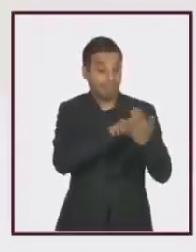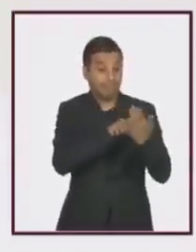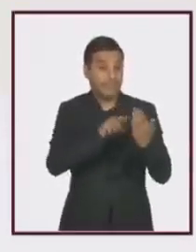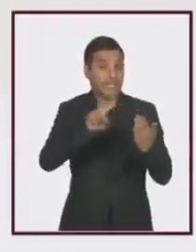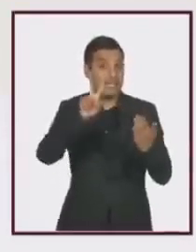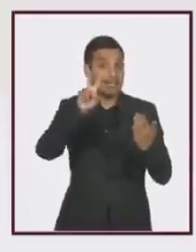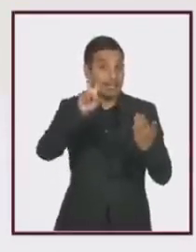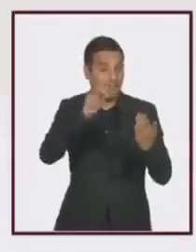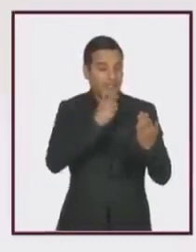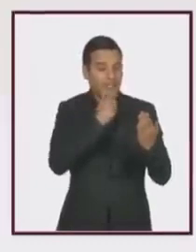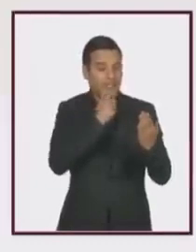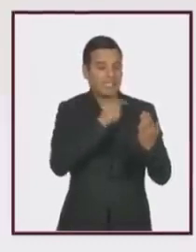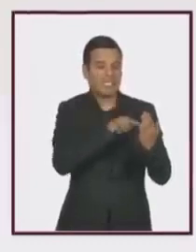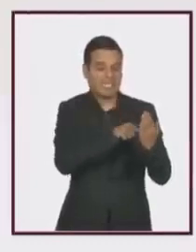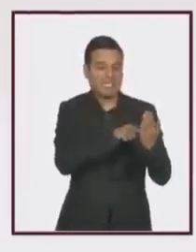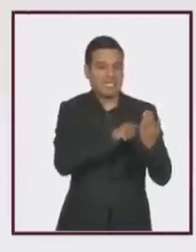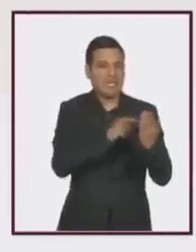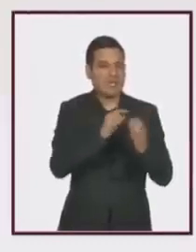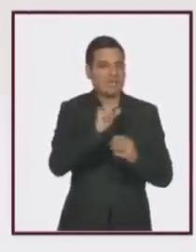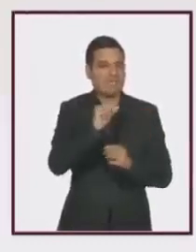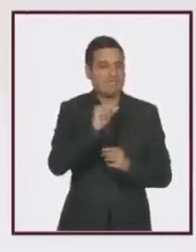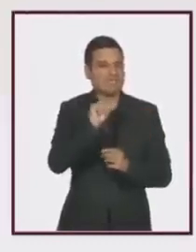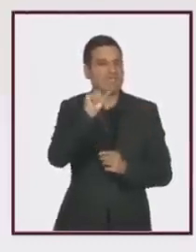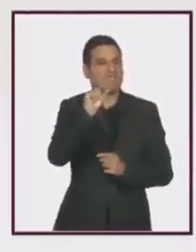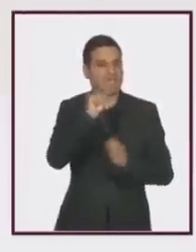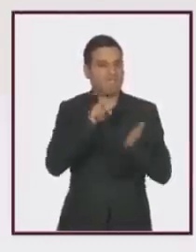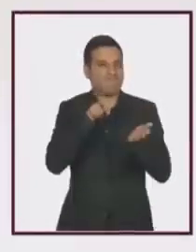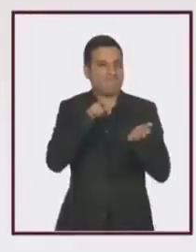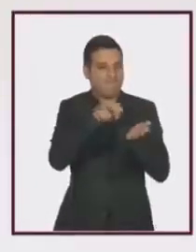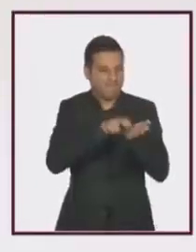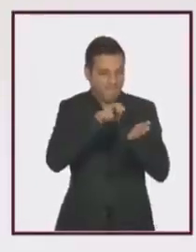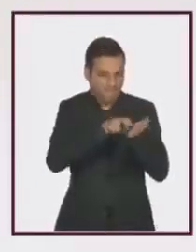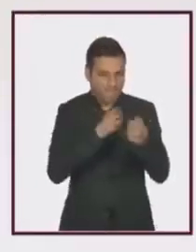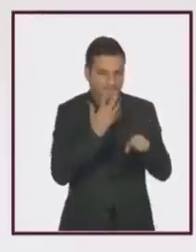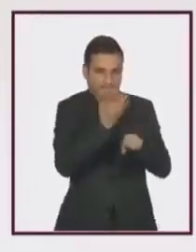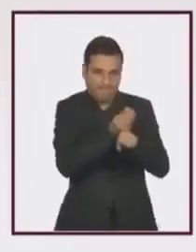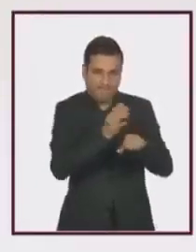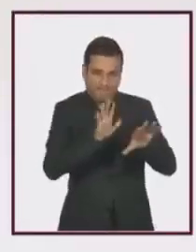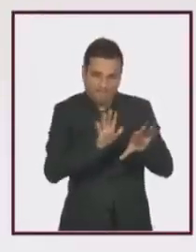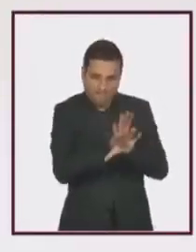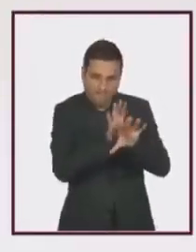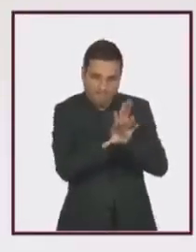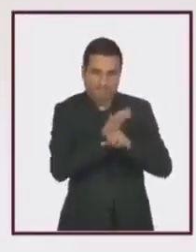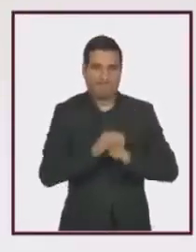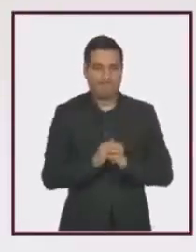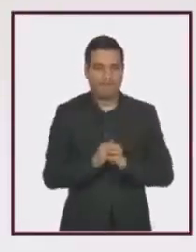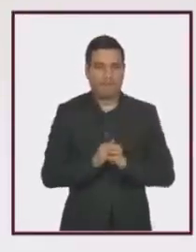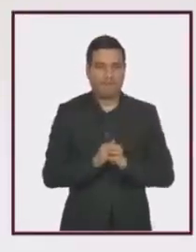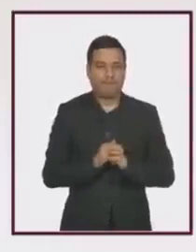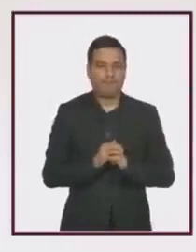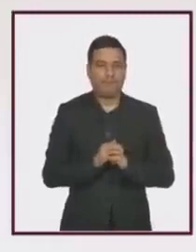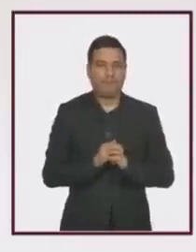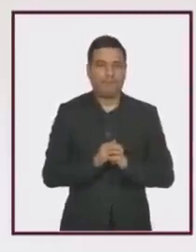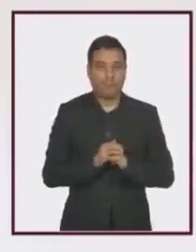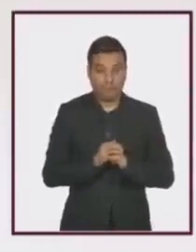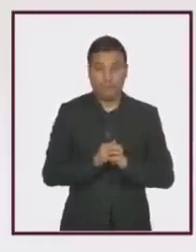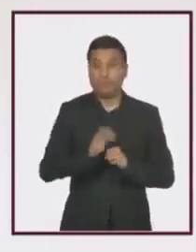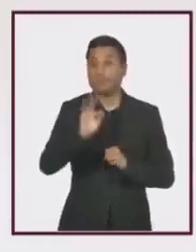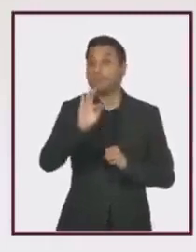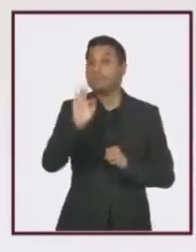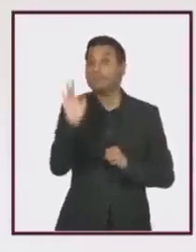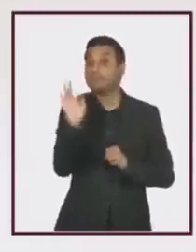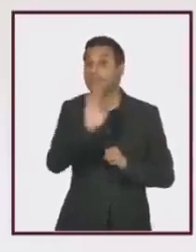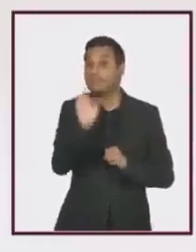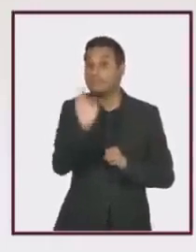necesario contextualizar del programa sintético. Y entre los contenidos que no se